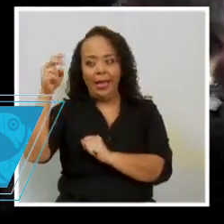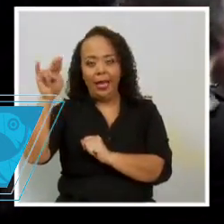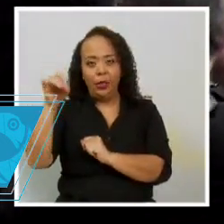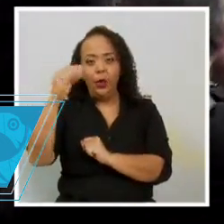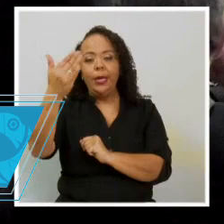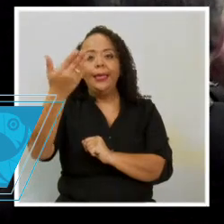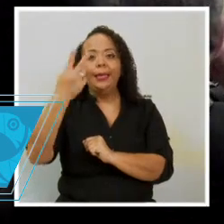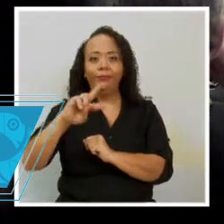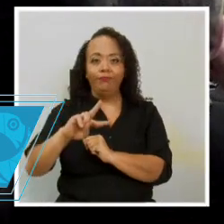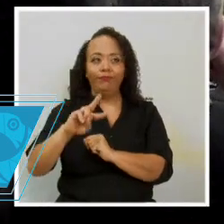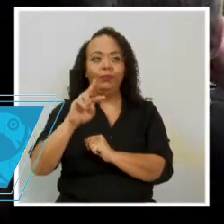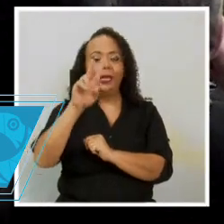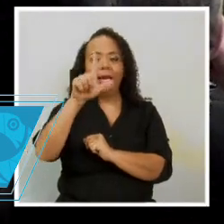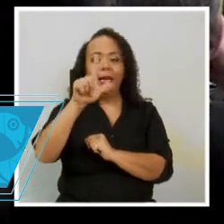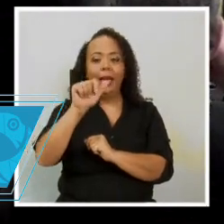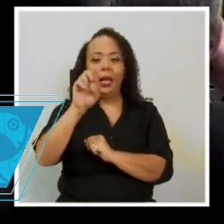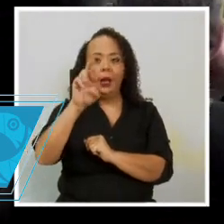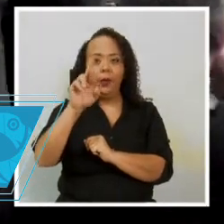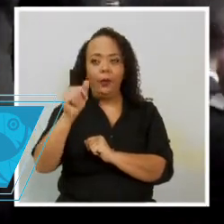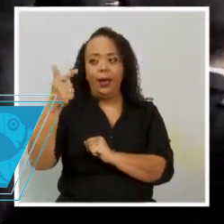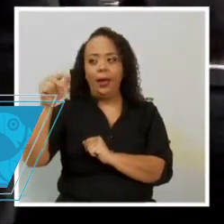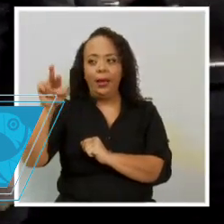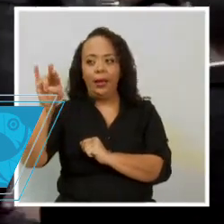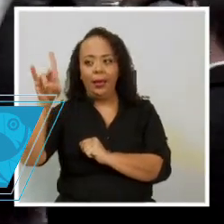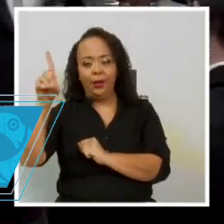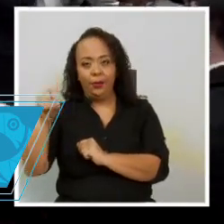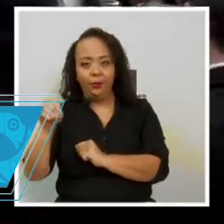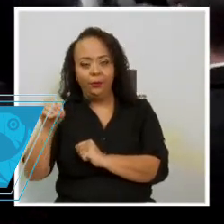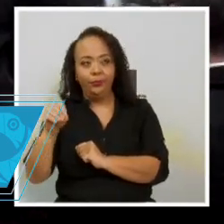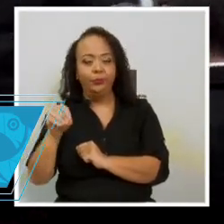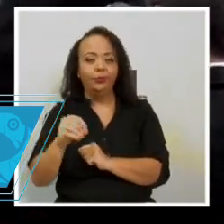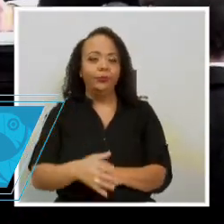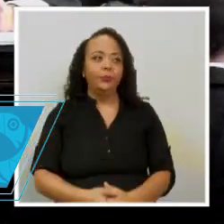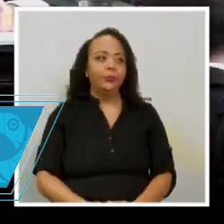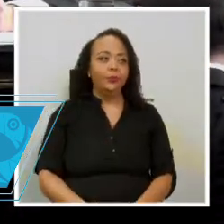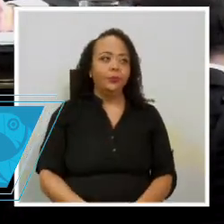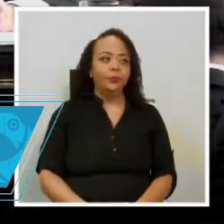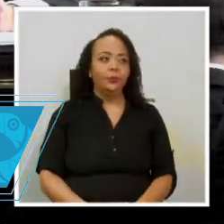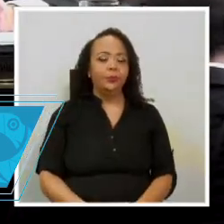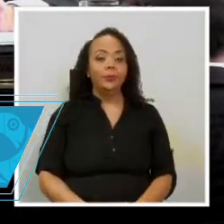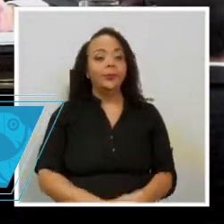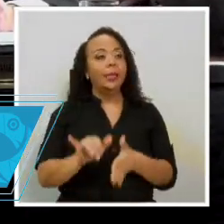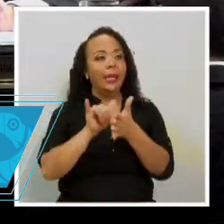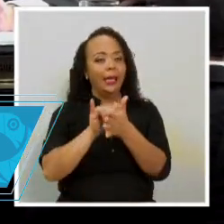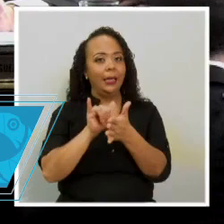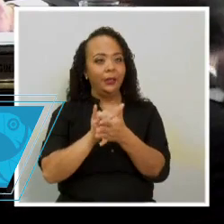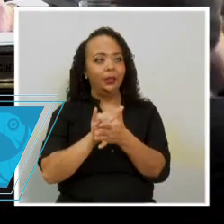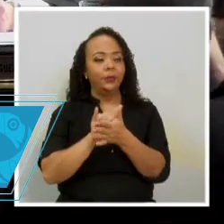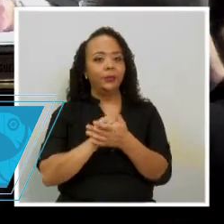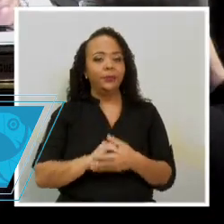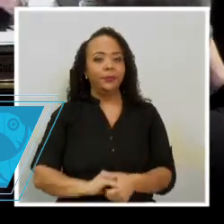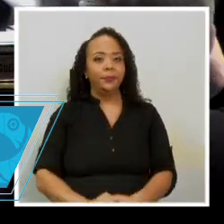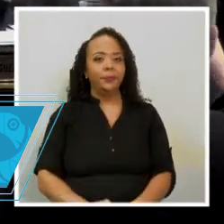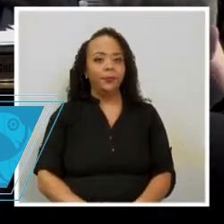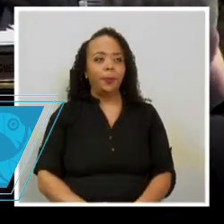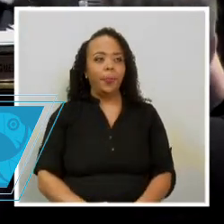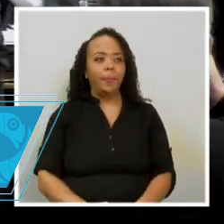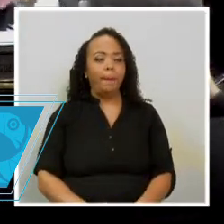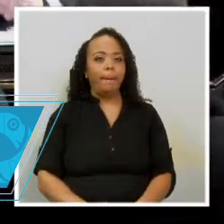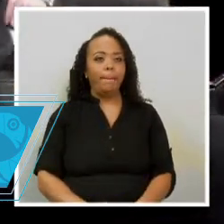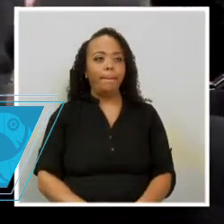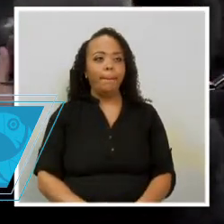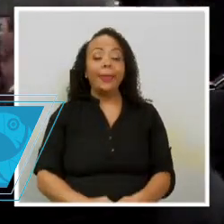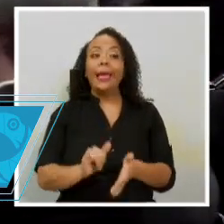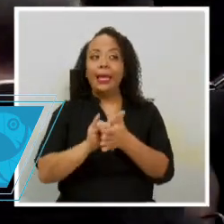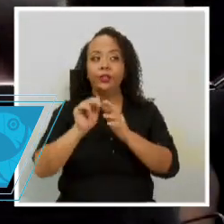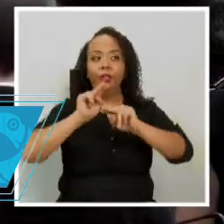y luego Laura Guido también del PAC en la secretaría. Eso era parte, eso era lo que